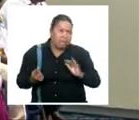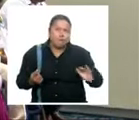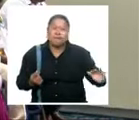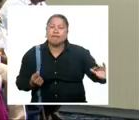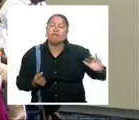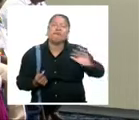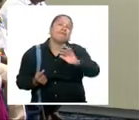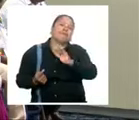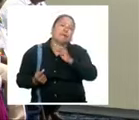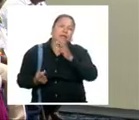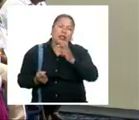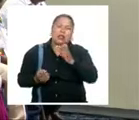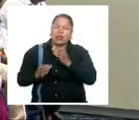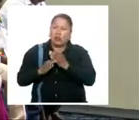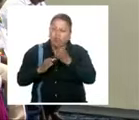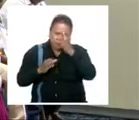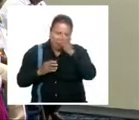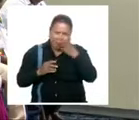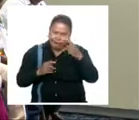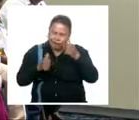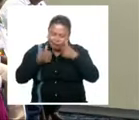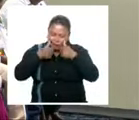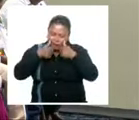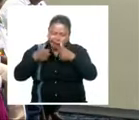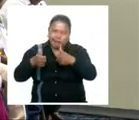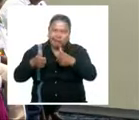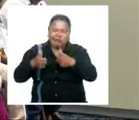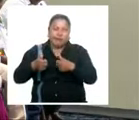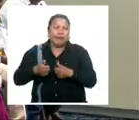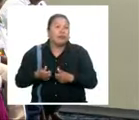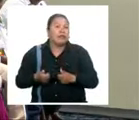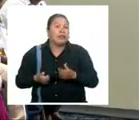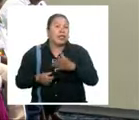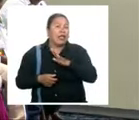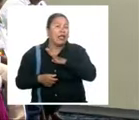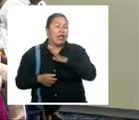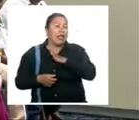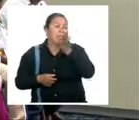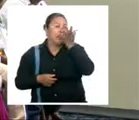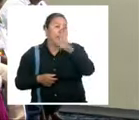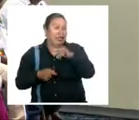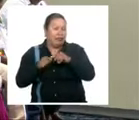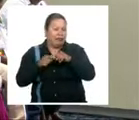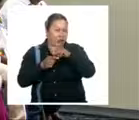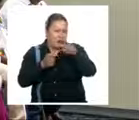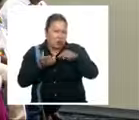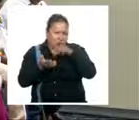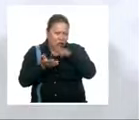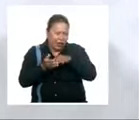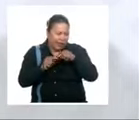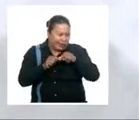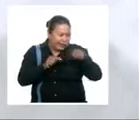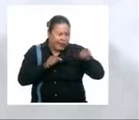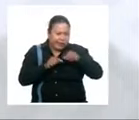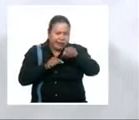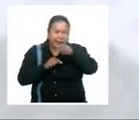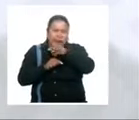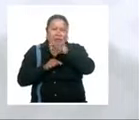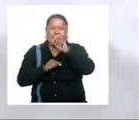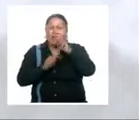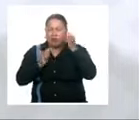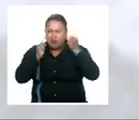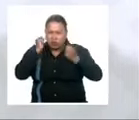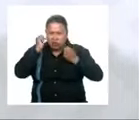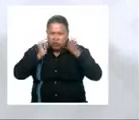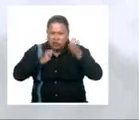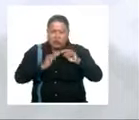donde se atiendan. Tenemos 10 rutas con rutas turísticas con